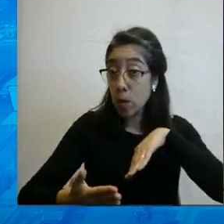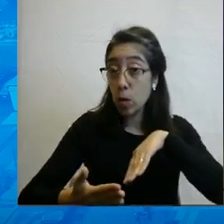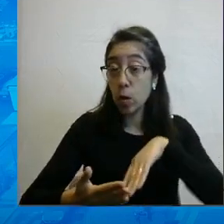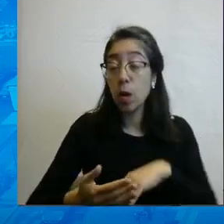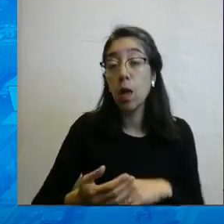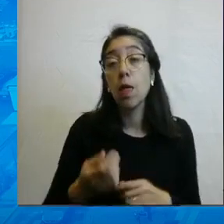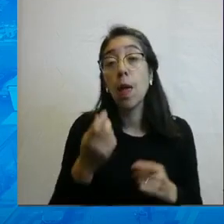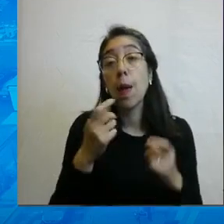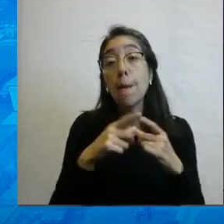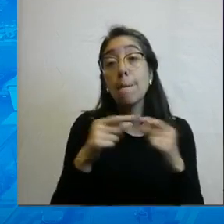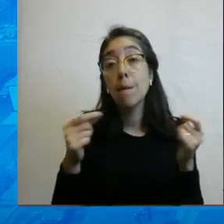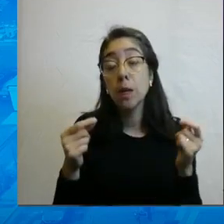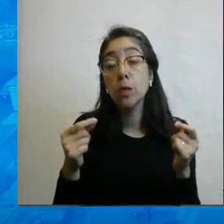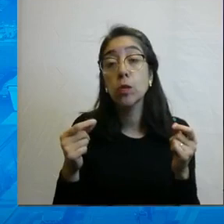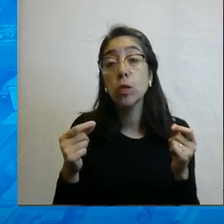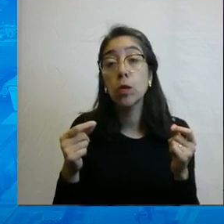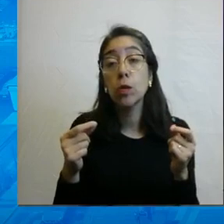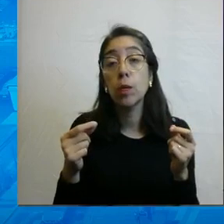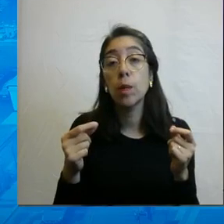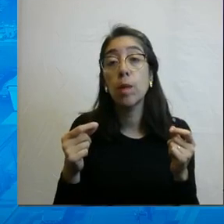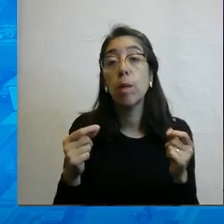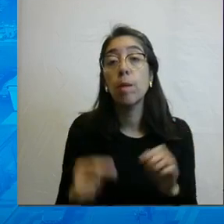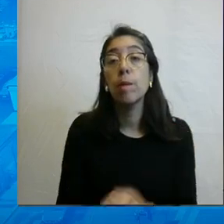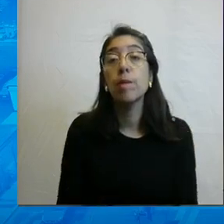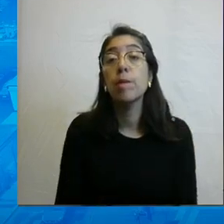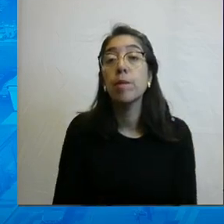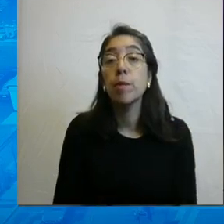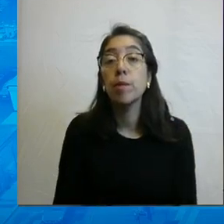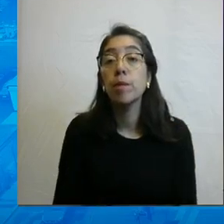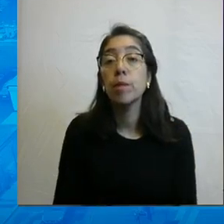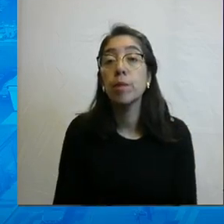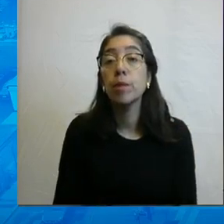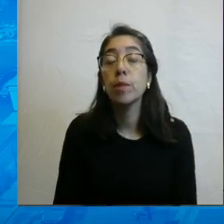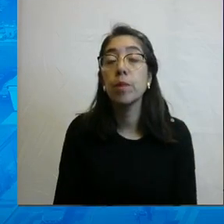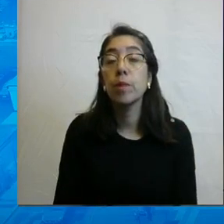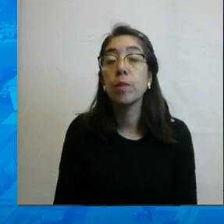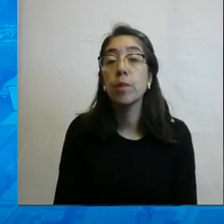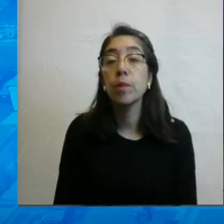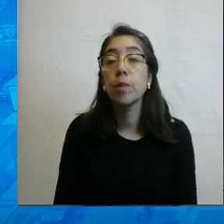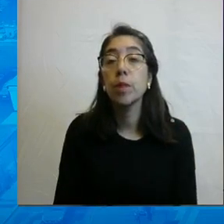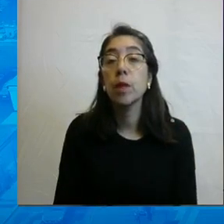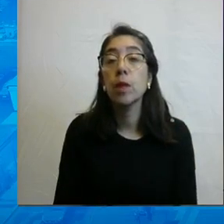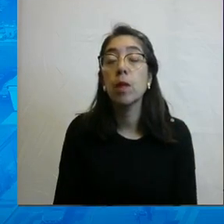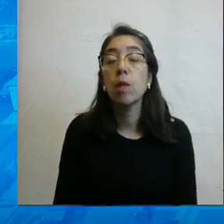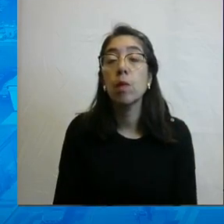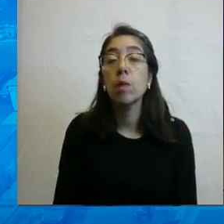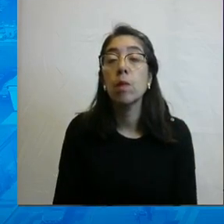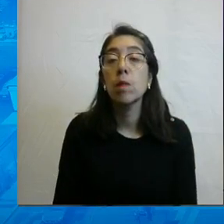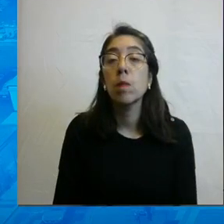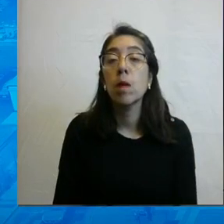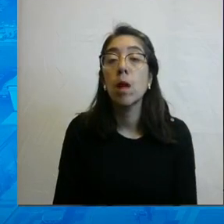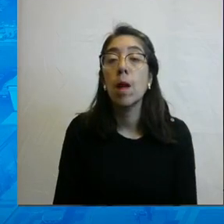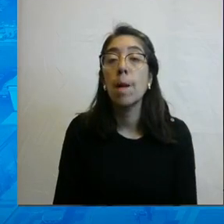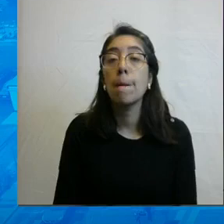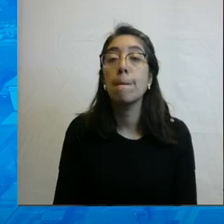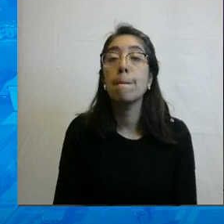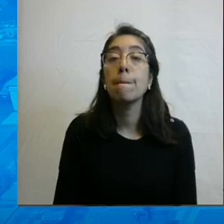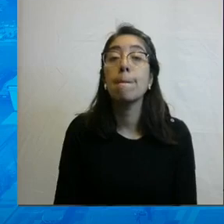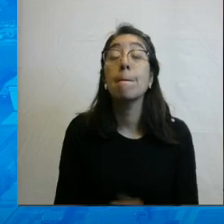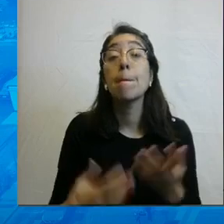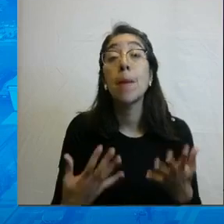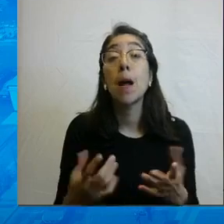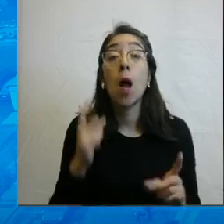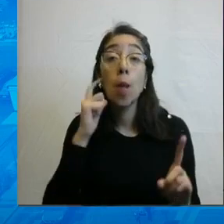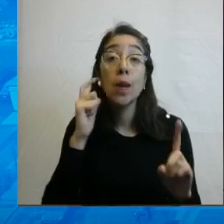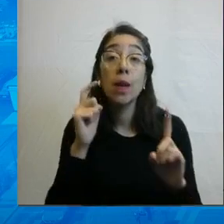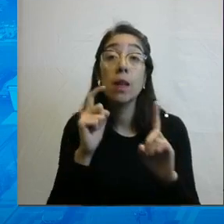de pesos bajo el régimen consagrado de la Ley de Rentas Municipales, por tanto es una subvención, una donación de Robledal para este fin, para el